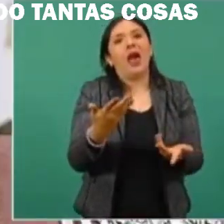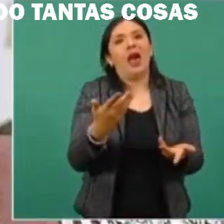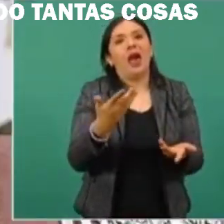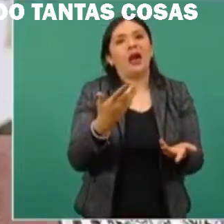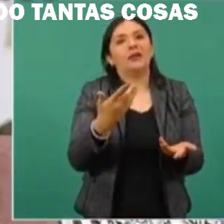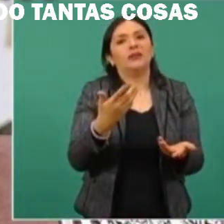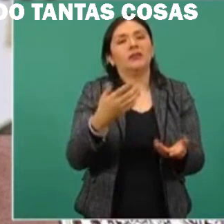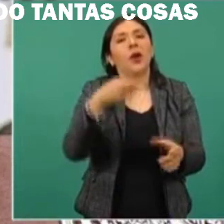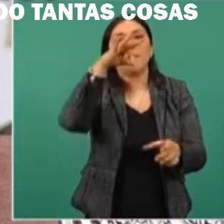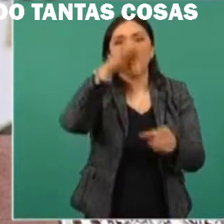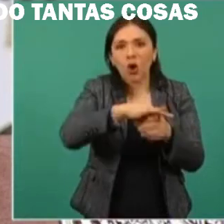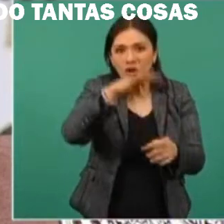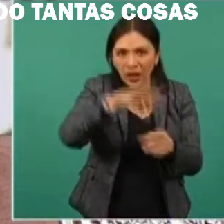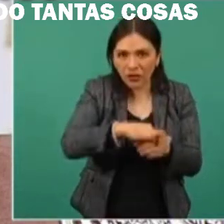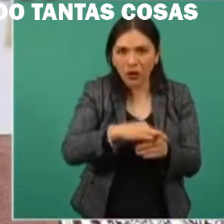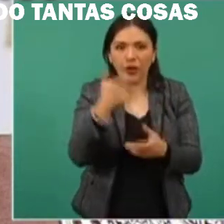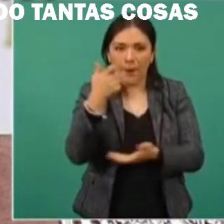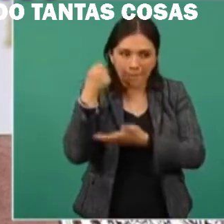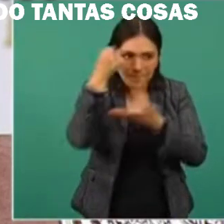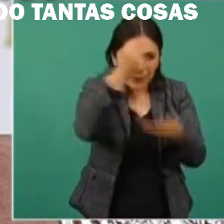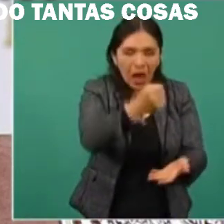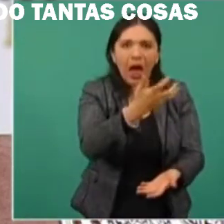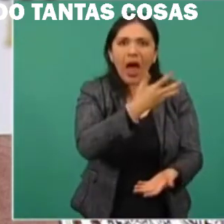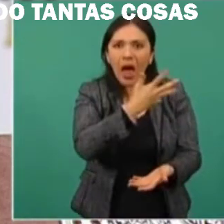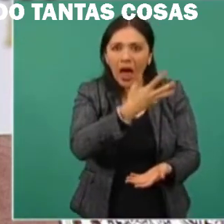fondos para elecciones y consulta,